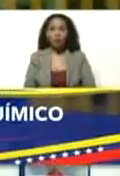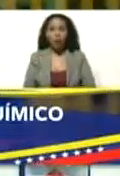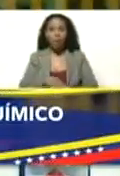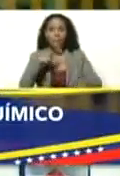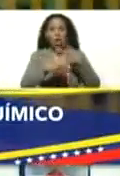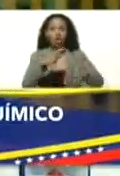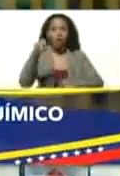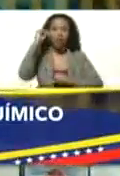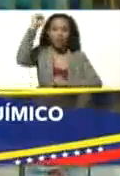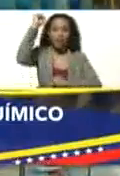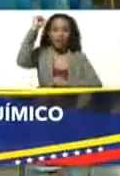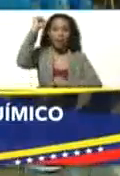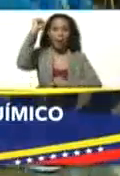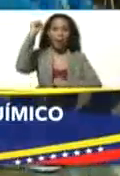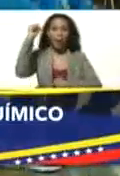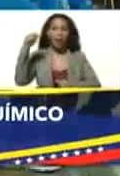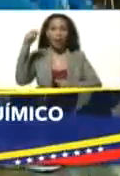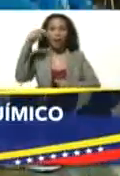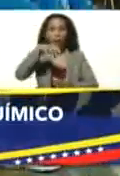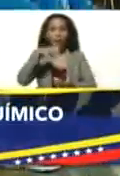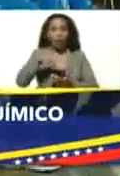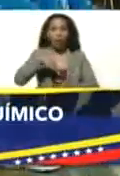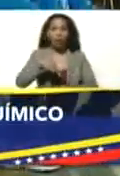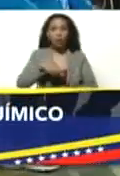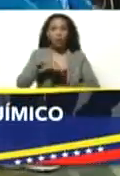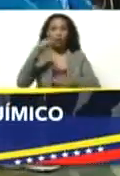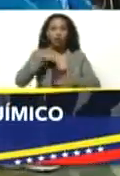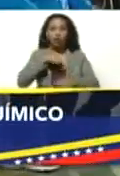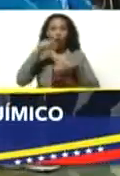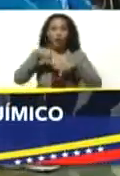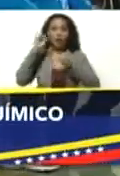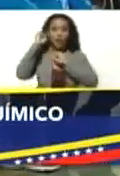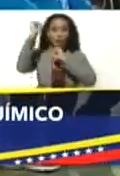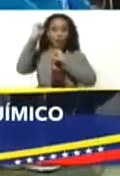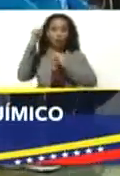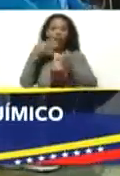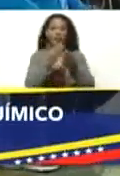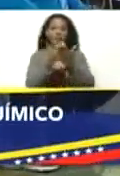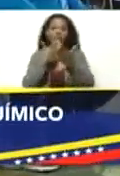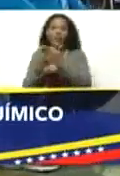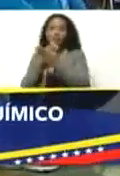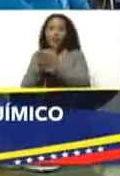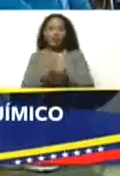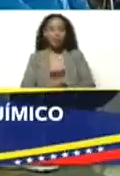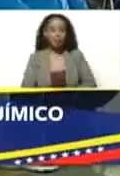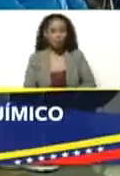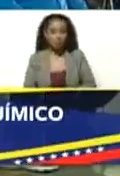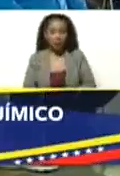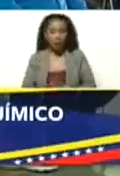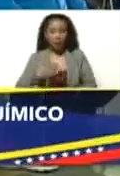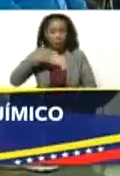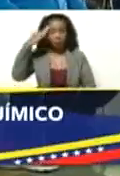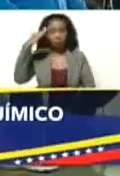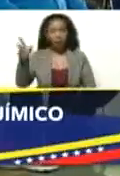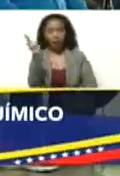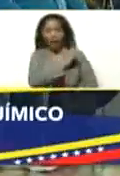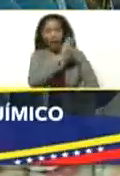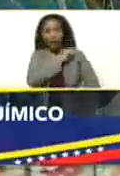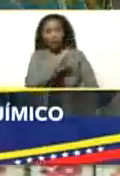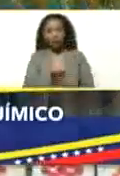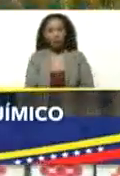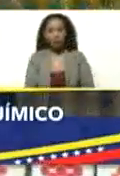Producir el CEN desde Pequiven, ¿estamos? Gracias, gracias, gracias. Bueno, mi comandante en jefe,